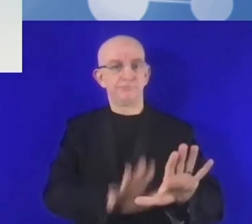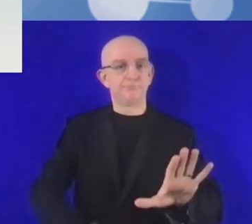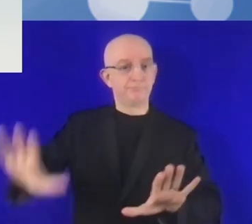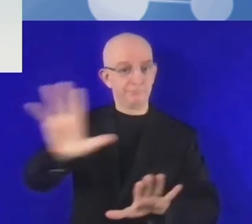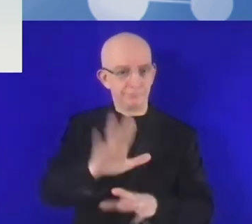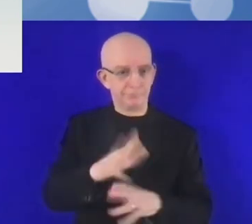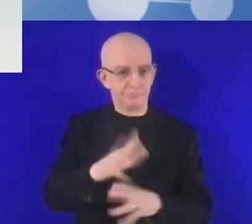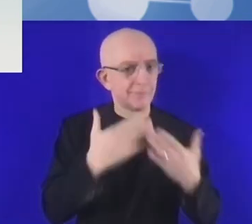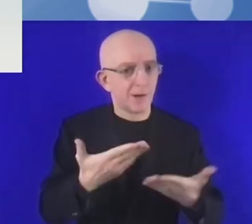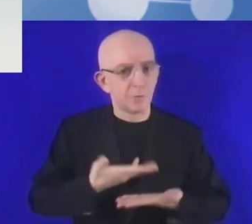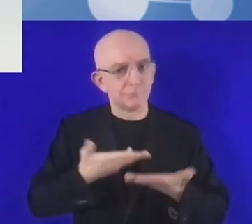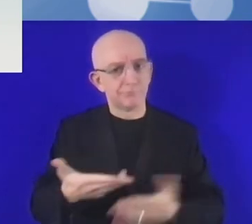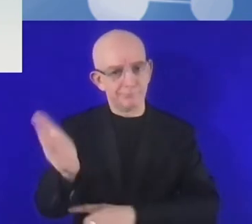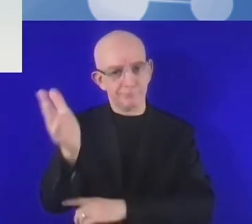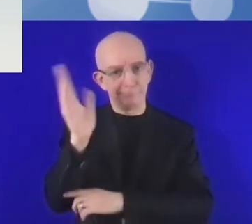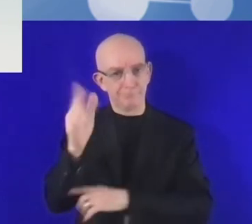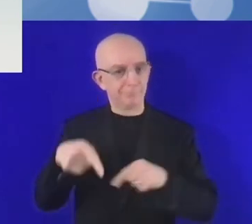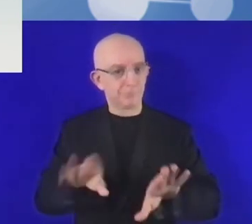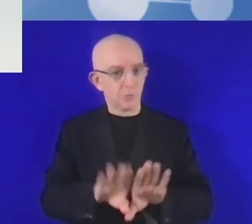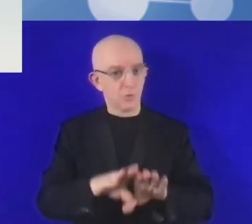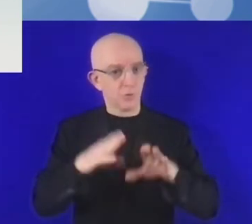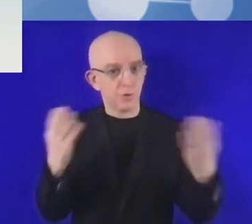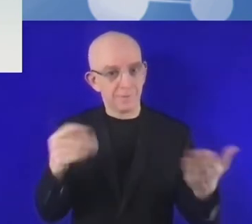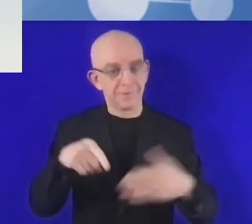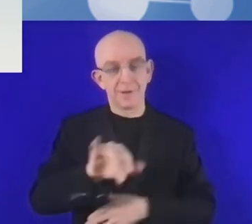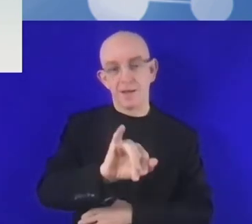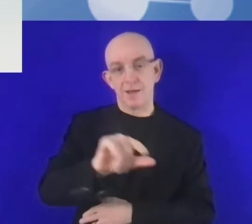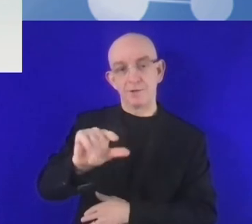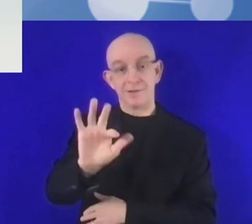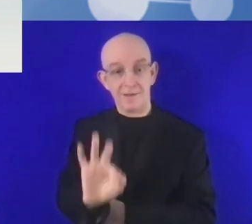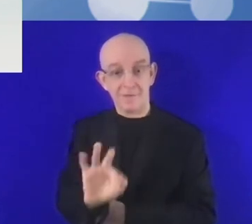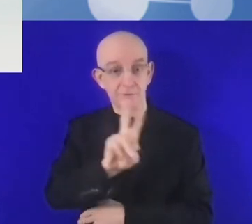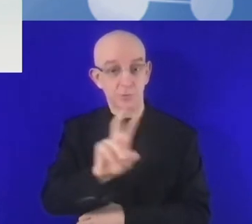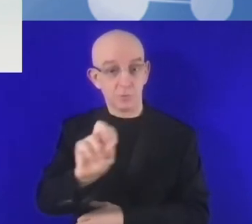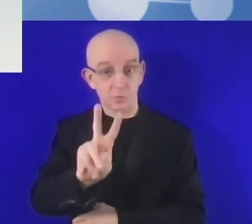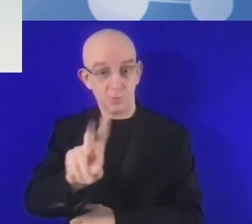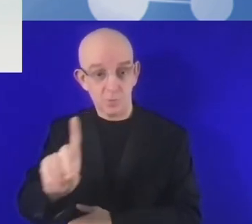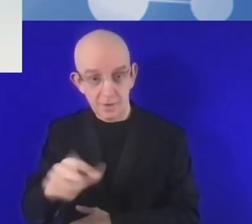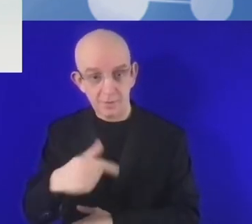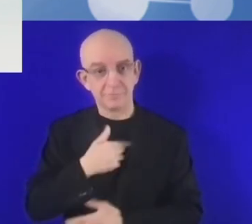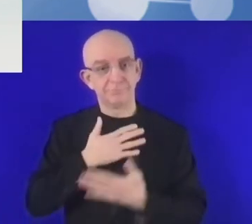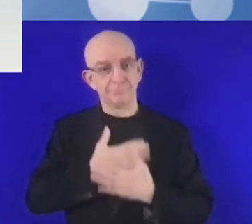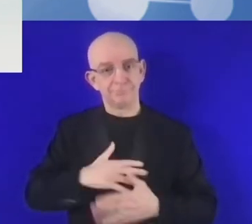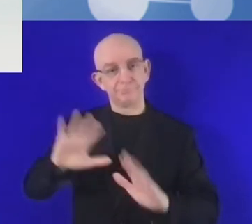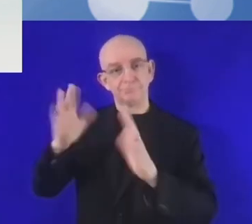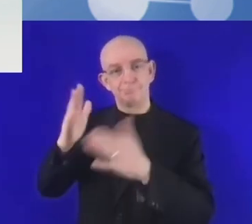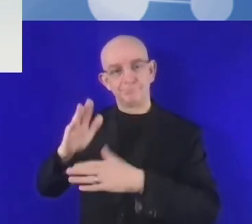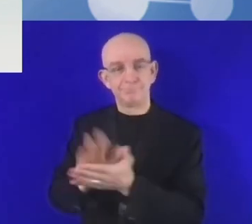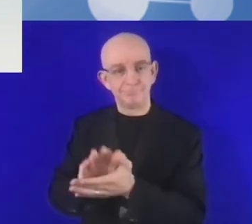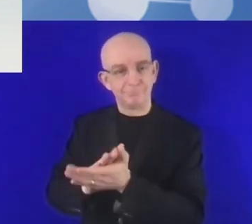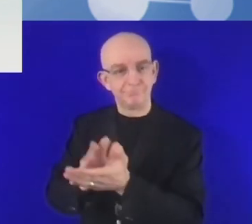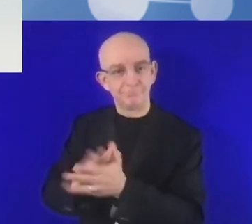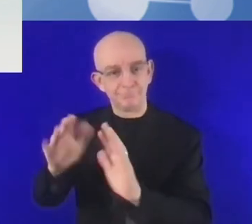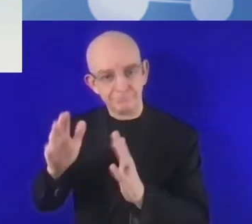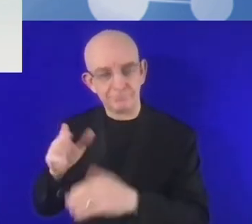que es una red de operarios de Europa y no solamente de Europa. Muchas gracias por haberme invitado en la ceremonia de